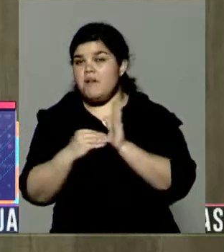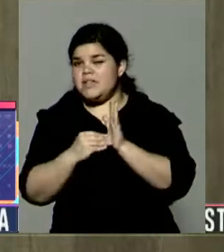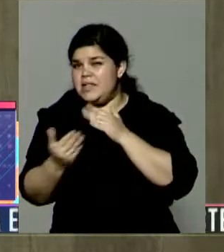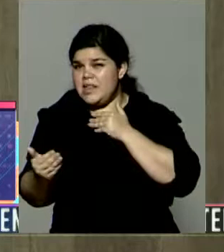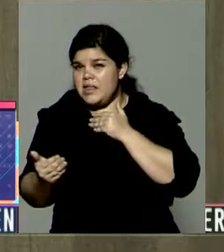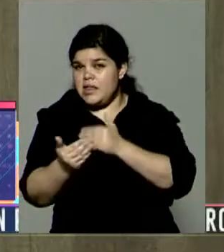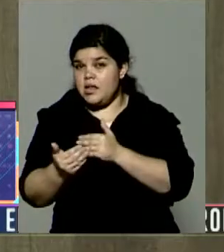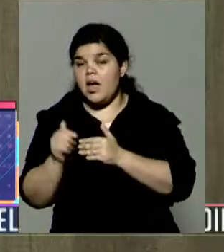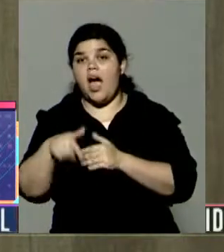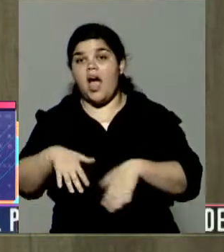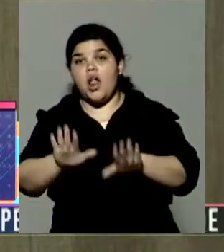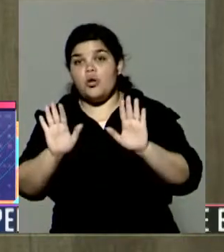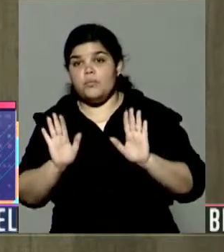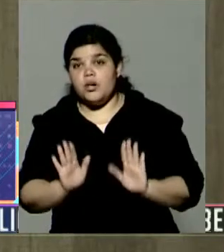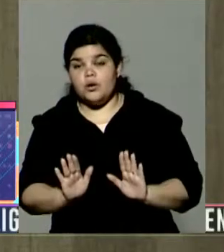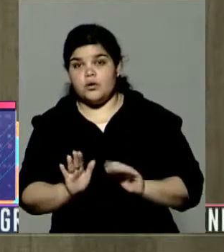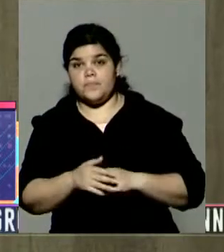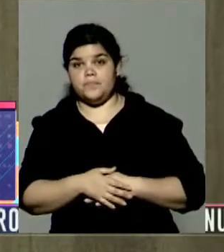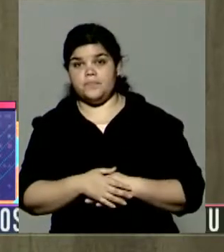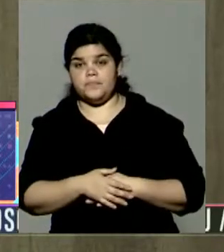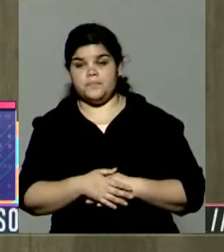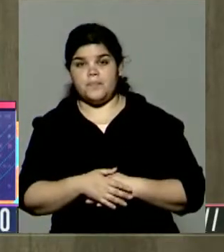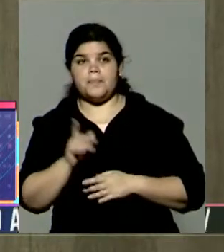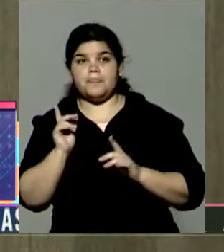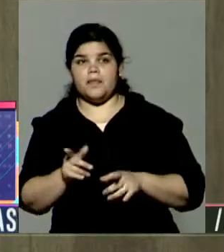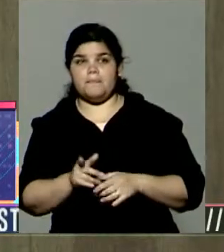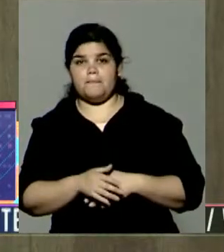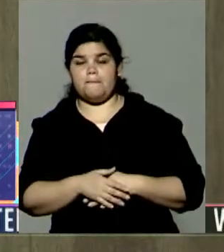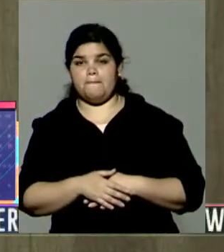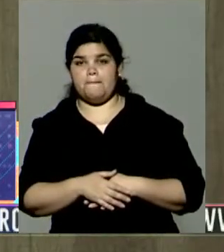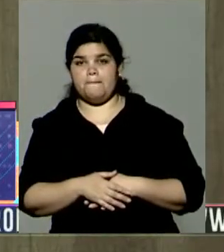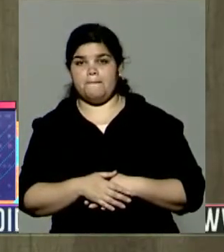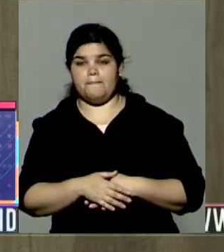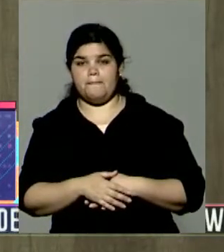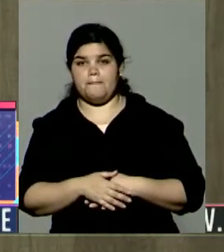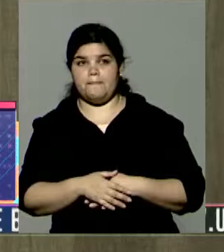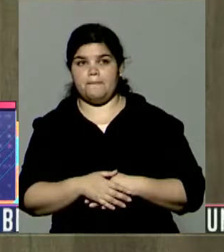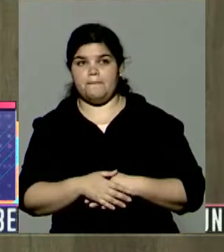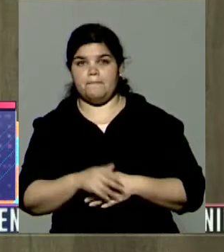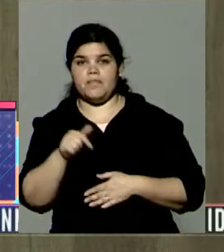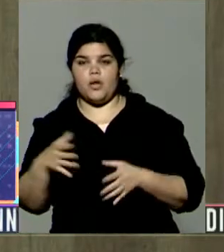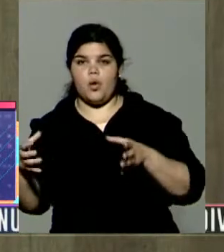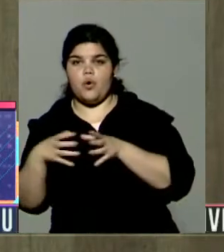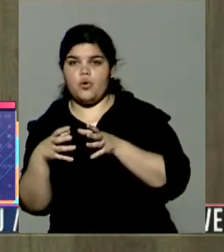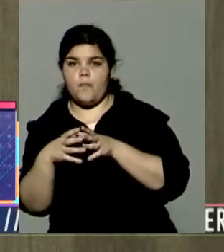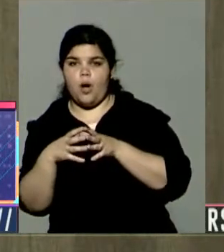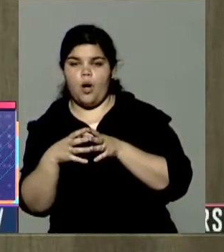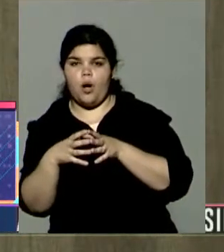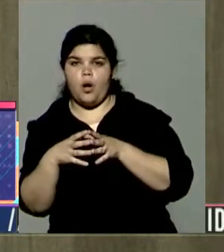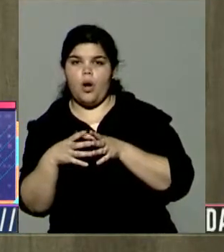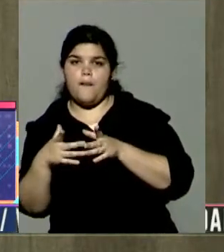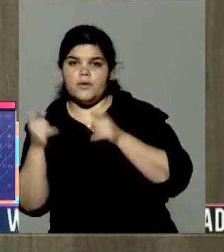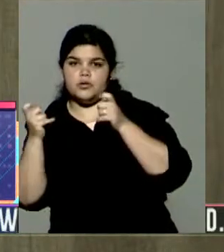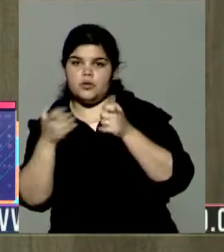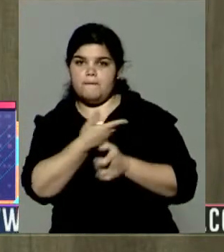se pueda seguir dando lo que se da en las últimas semanas, esta polarización entre una candidata de la oposición y el presidente de la